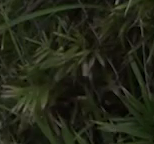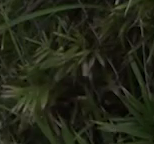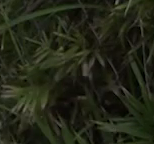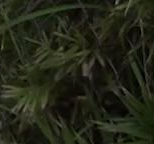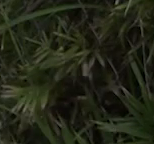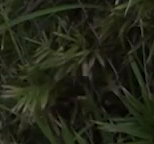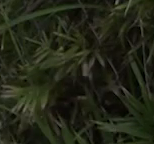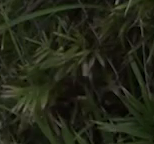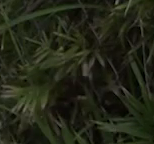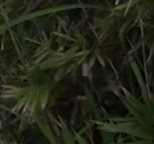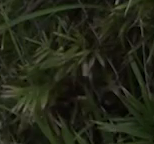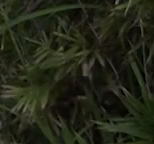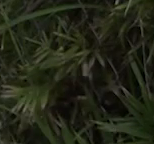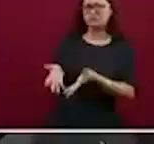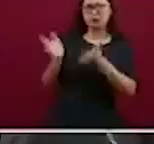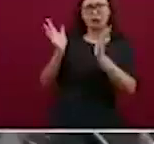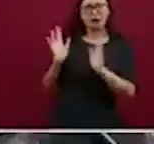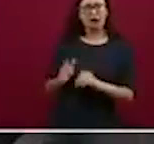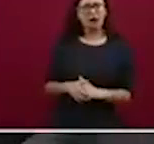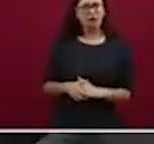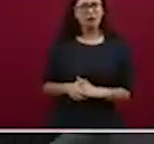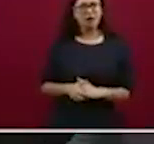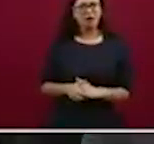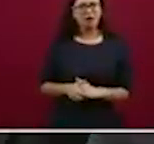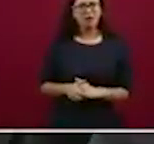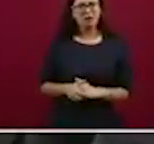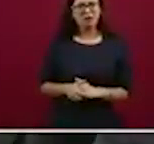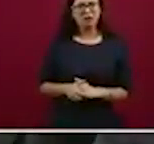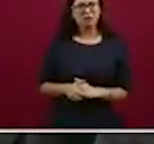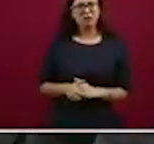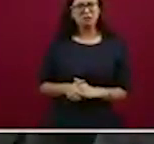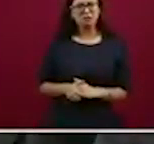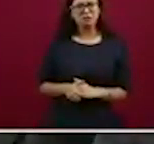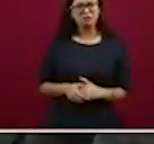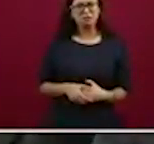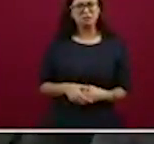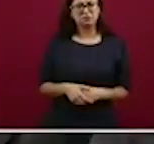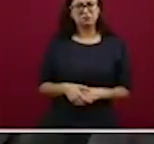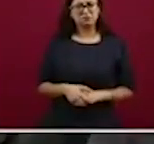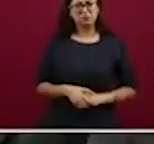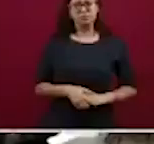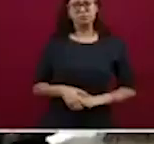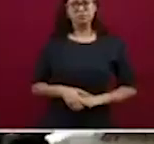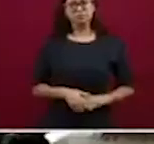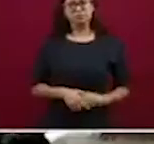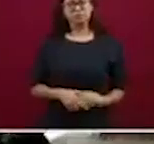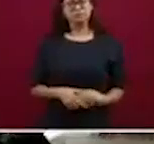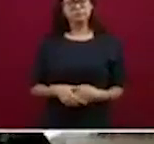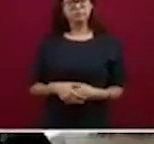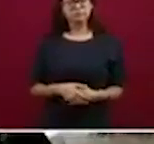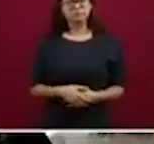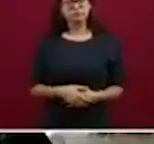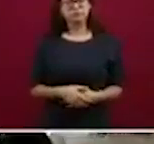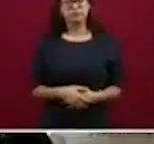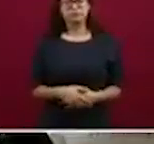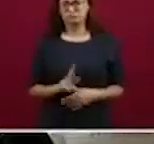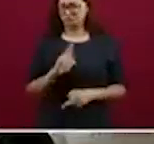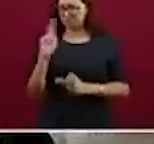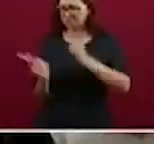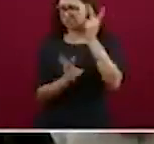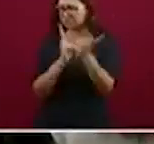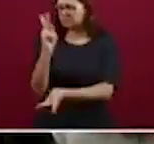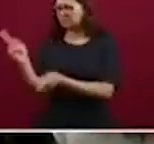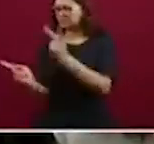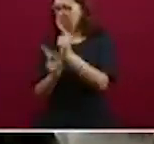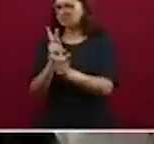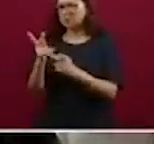abordar la desigualdad en el mundo el presidente andrés manuel lópez obrador confirmó que no asistir a la cumbre del g20 que se realizará del